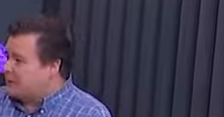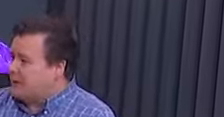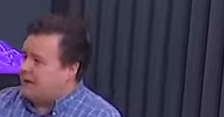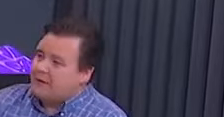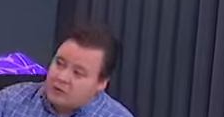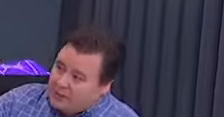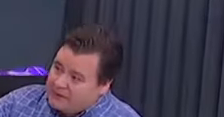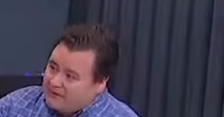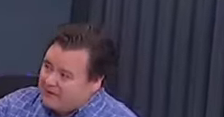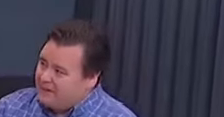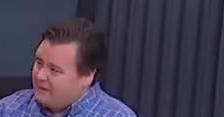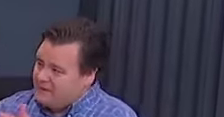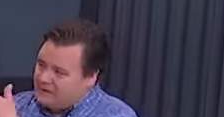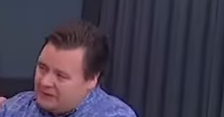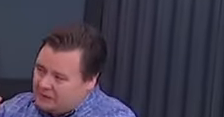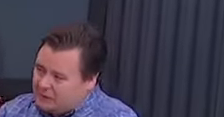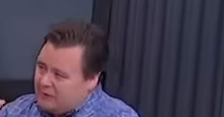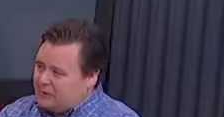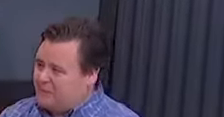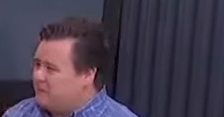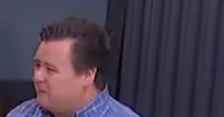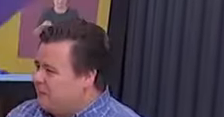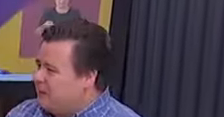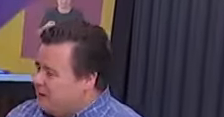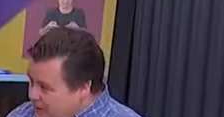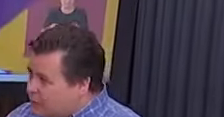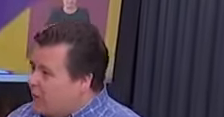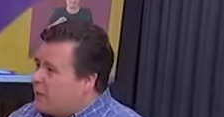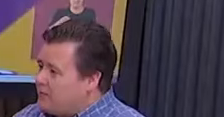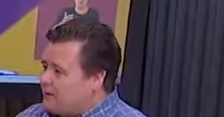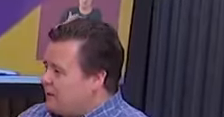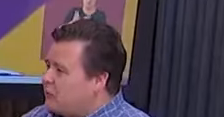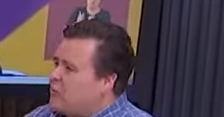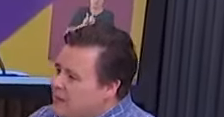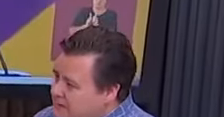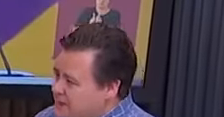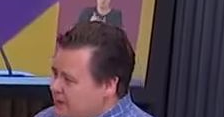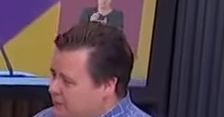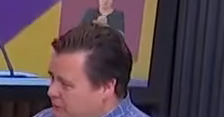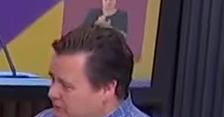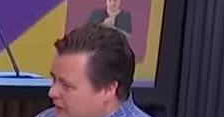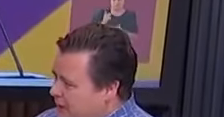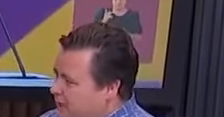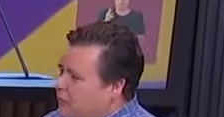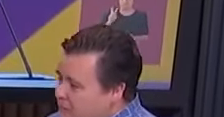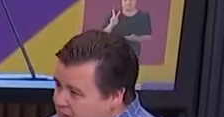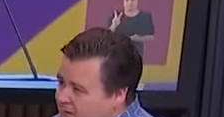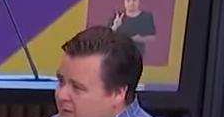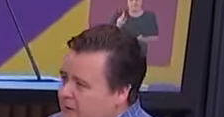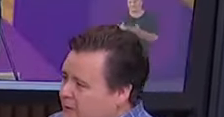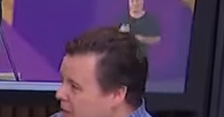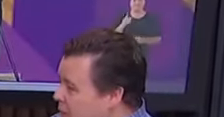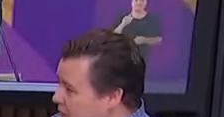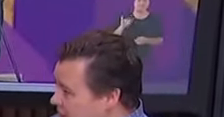gusta esta persona sorpresa tiene esto esto y esto y eso va a comenzar eso comienza a abrir la discusión eso comienza